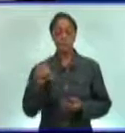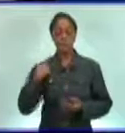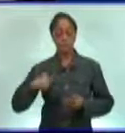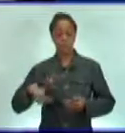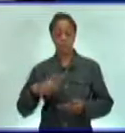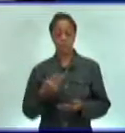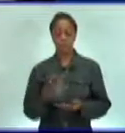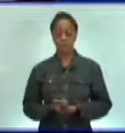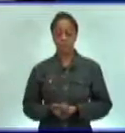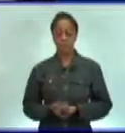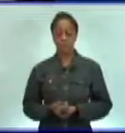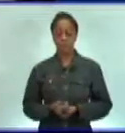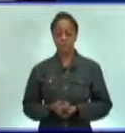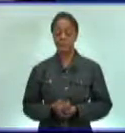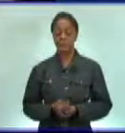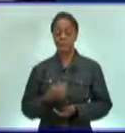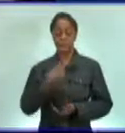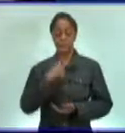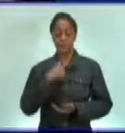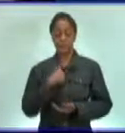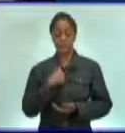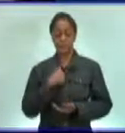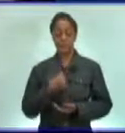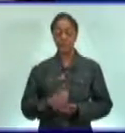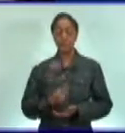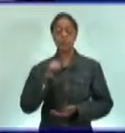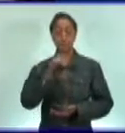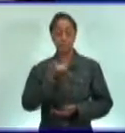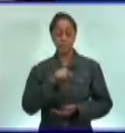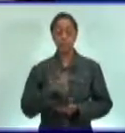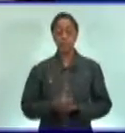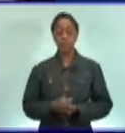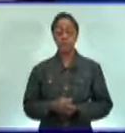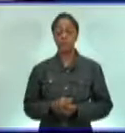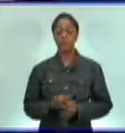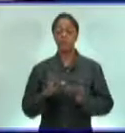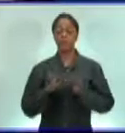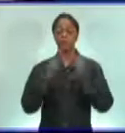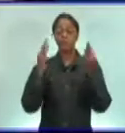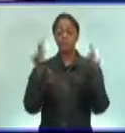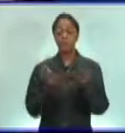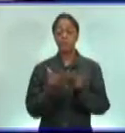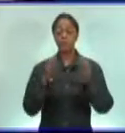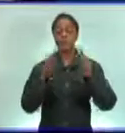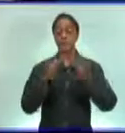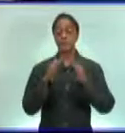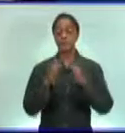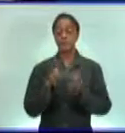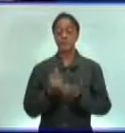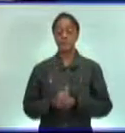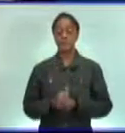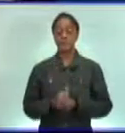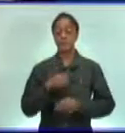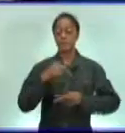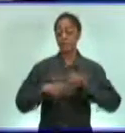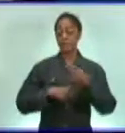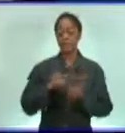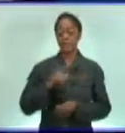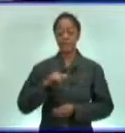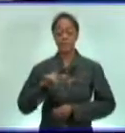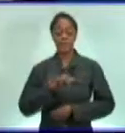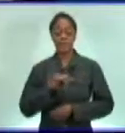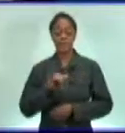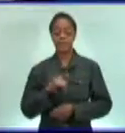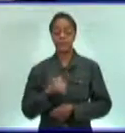humanos, yo, tú, sus familiares en las casas, ¿realizan también